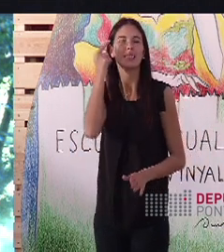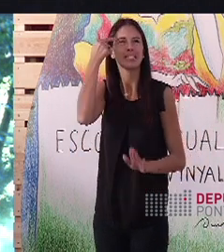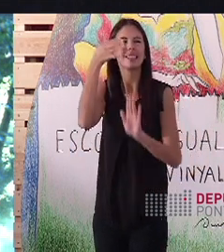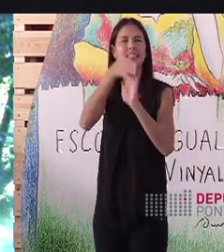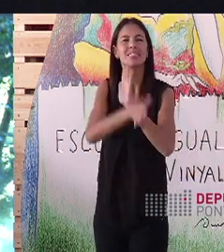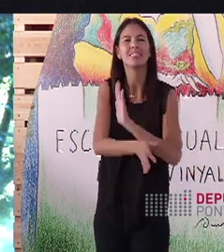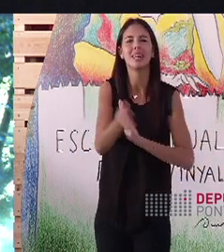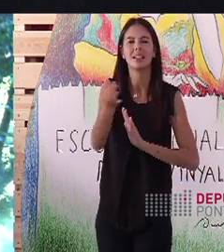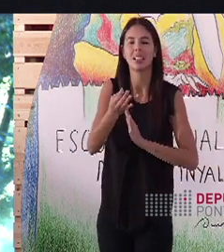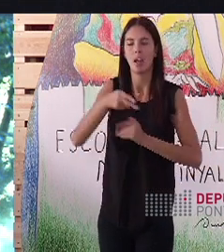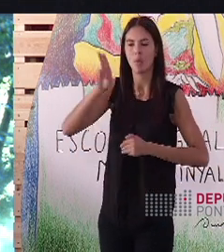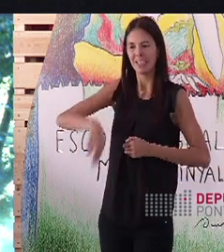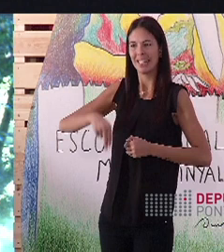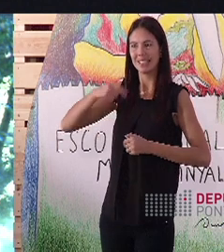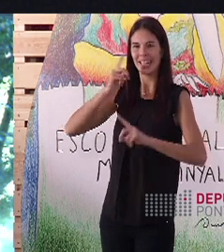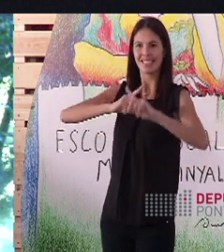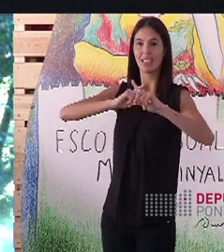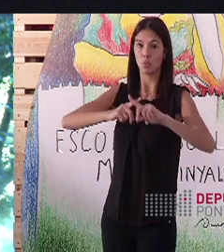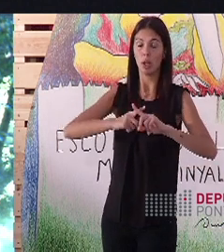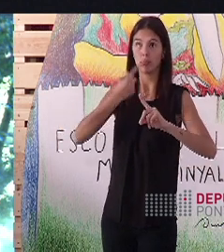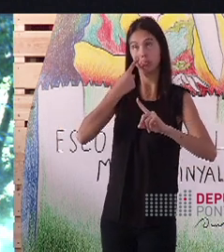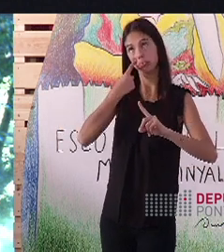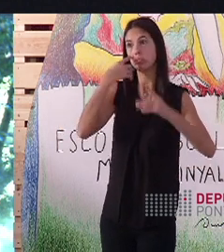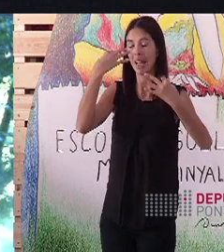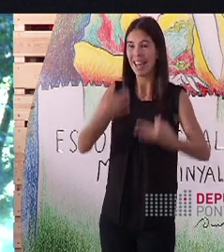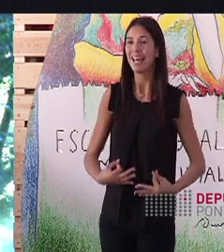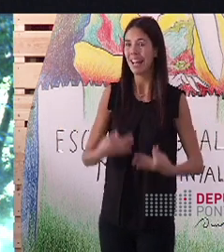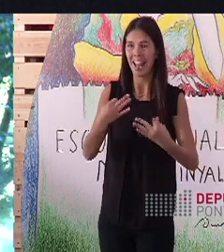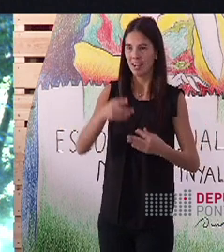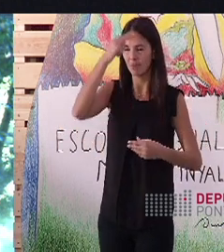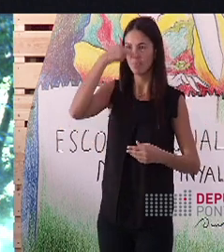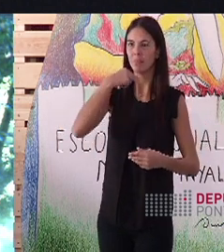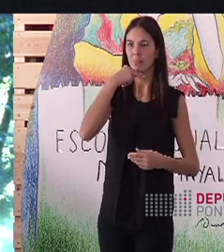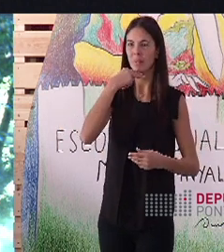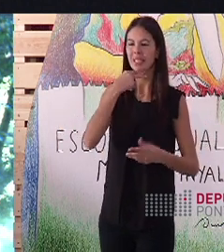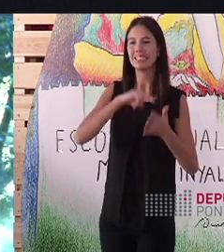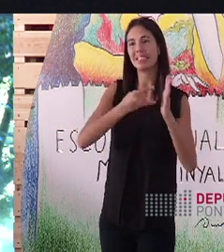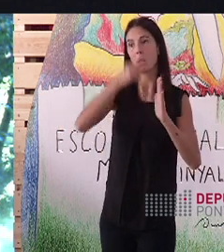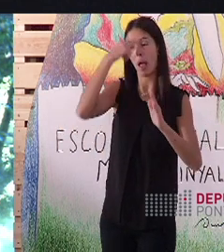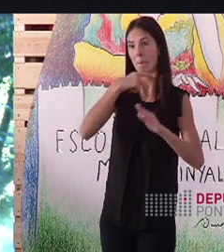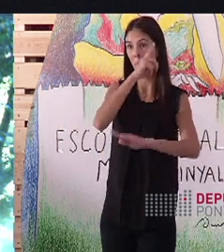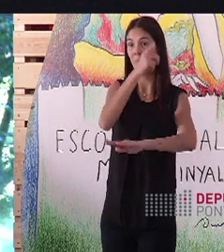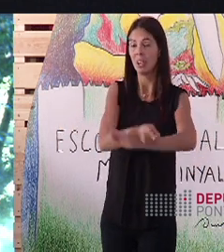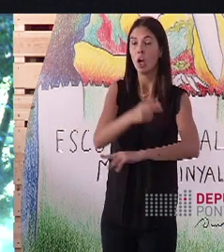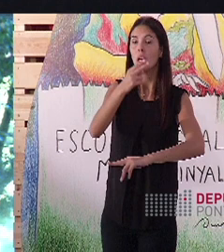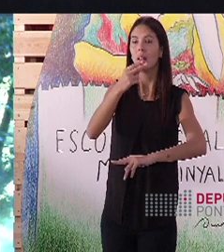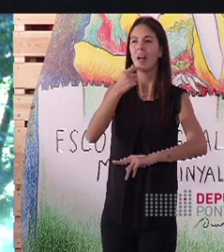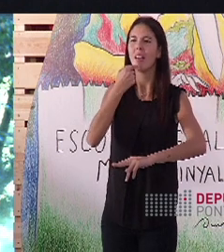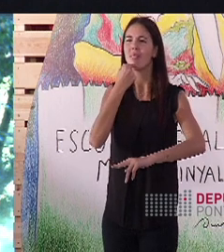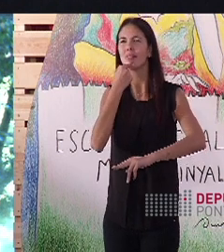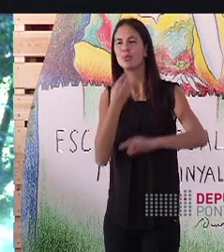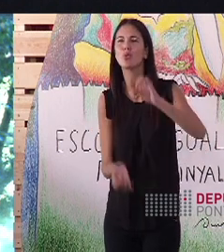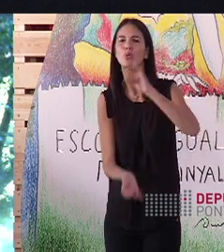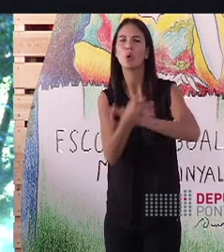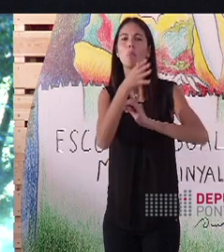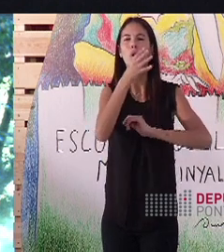como seres sexuales. Y es completamente cierto que el patriarcado, los sistemas patriarcales, se construyen sobre la idea de